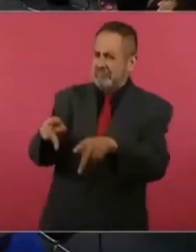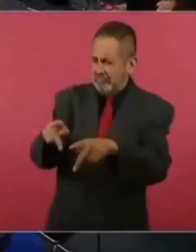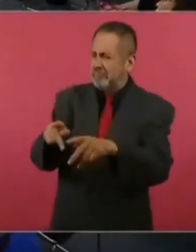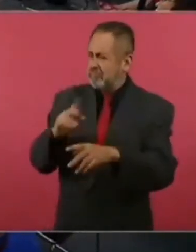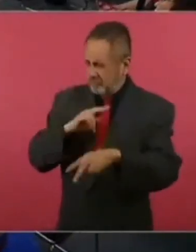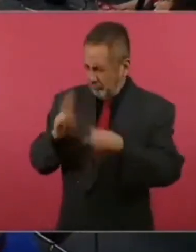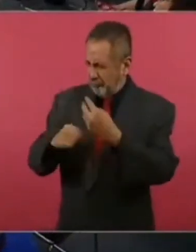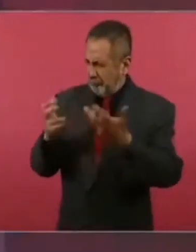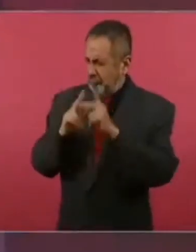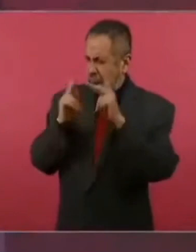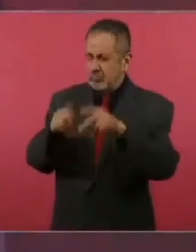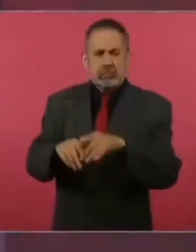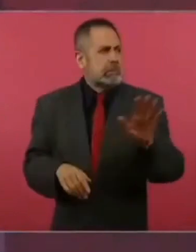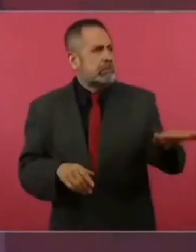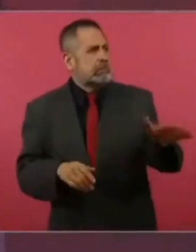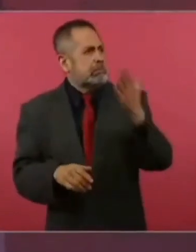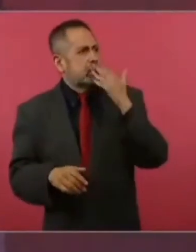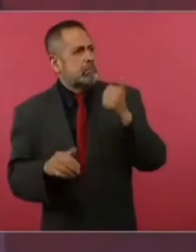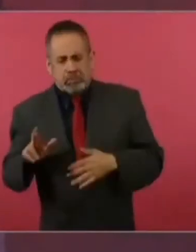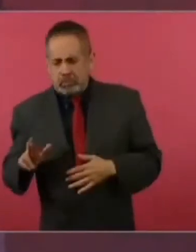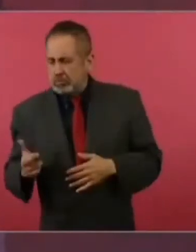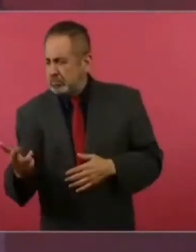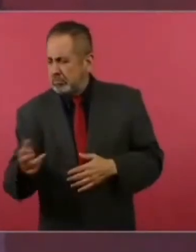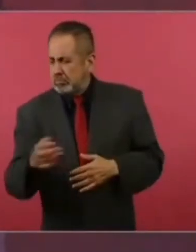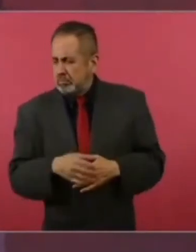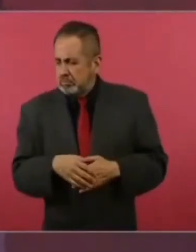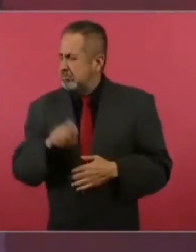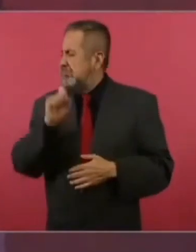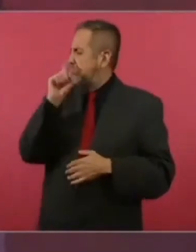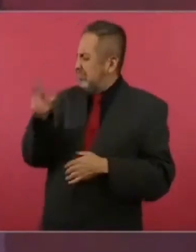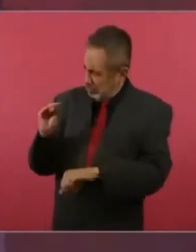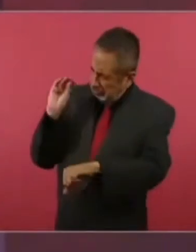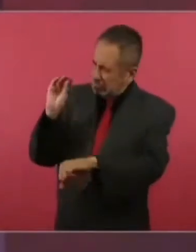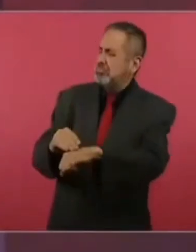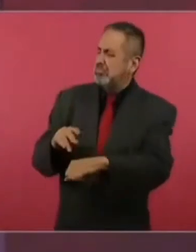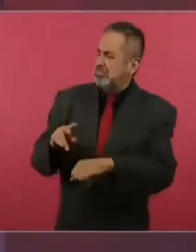pero aquí no hay río, les voy a hacer el río.